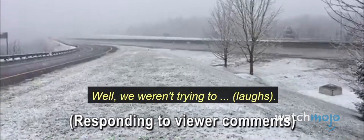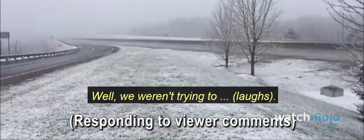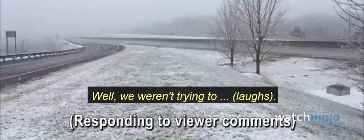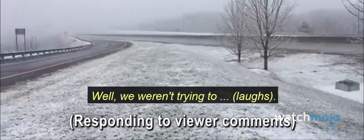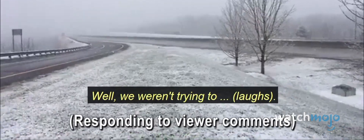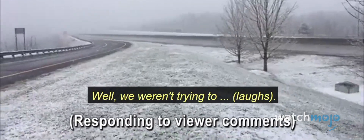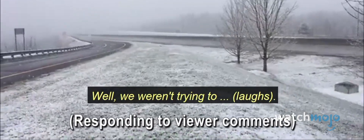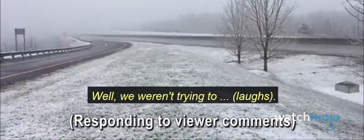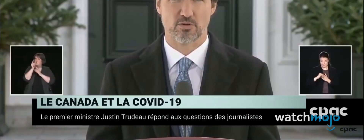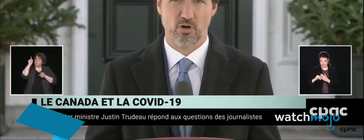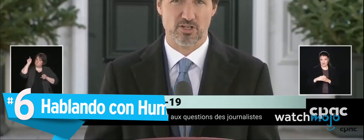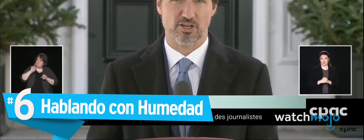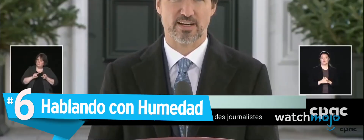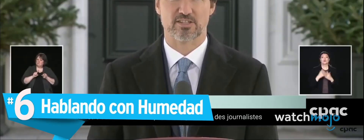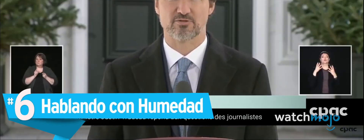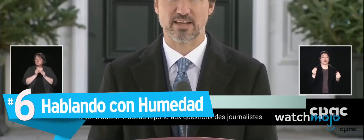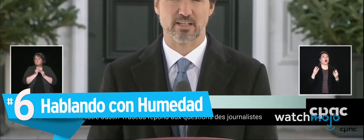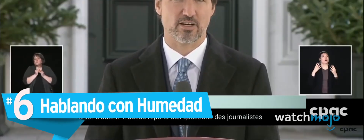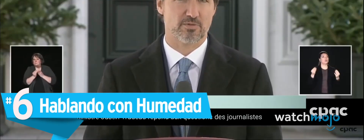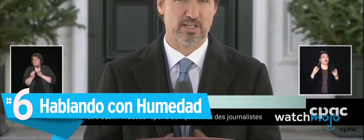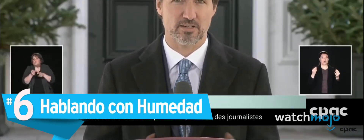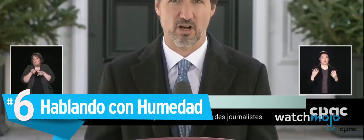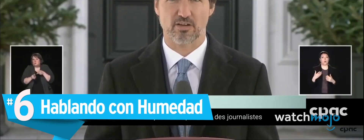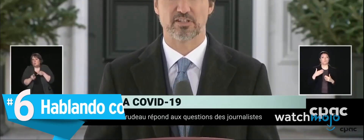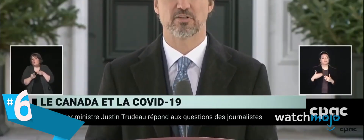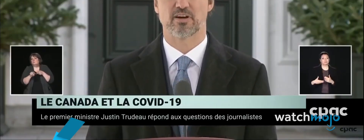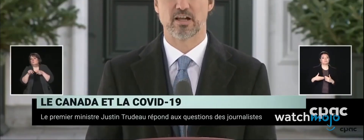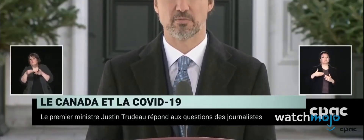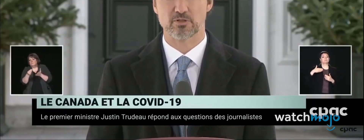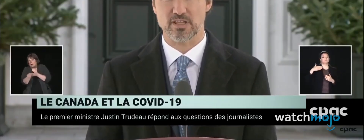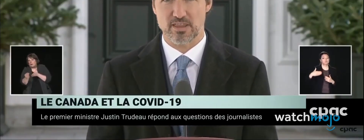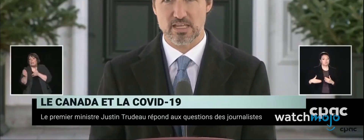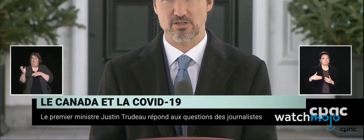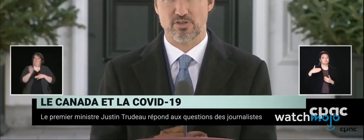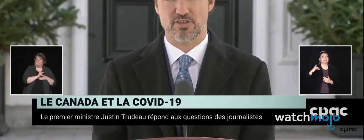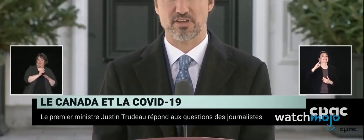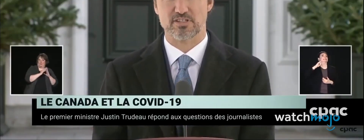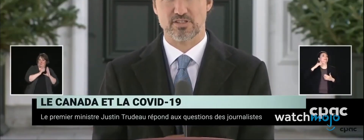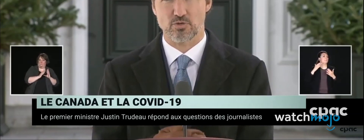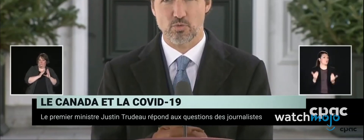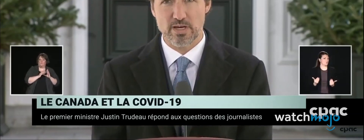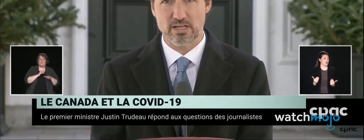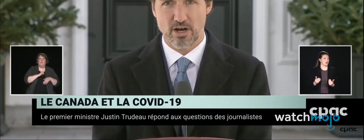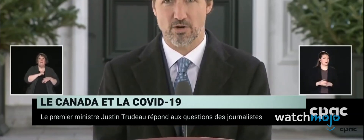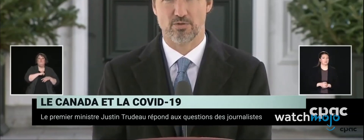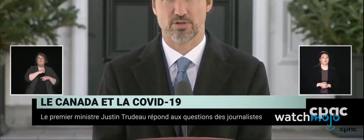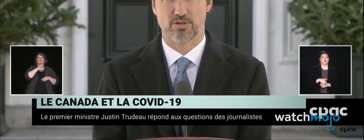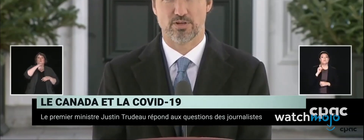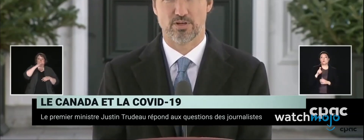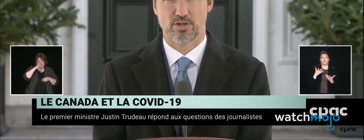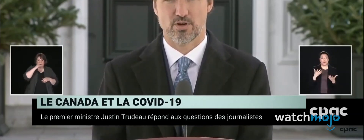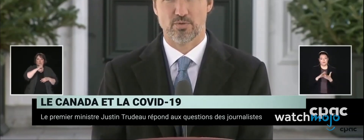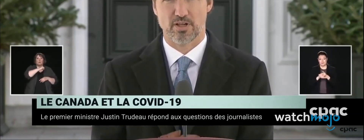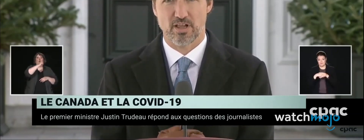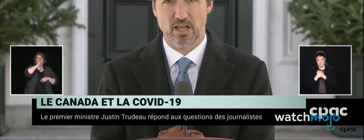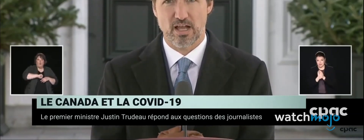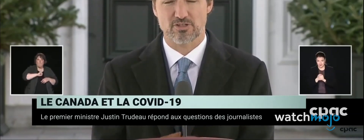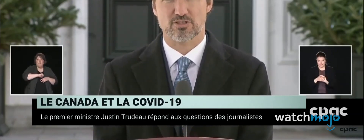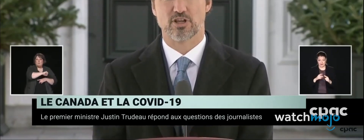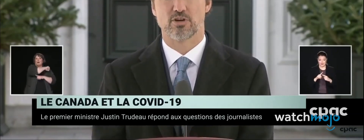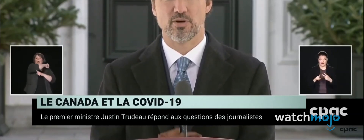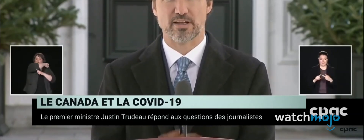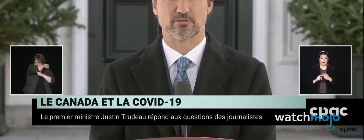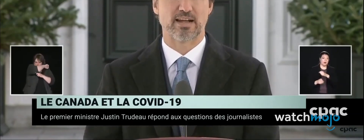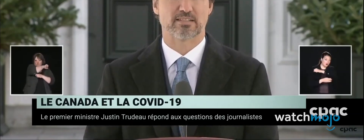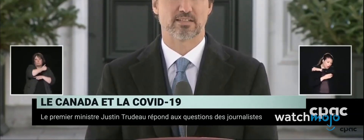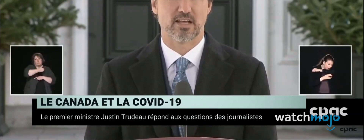to. Número 6. Hablando con humedad. Los líderes mundiales han estado bajo mucha presión en el 2020,